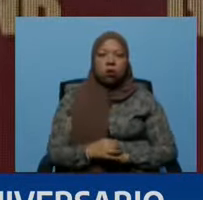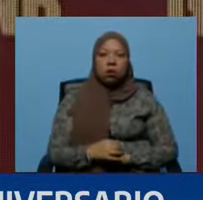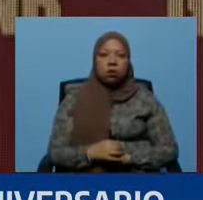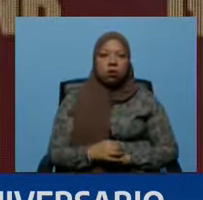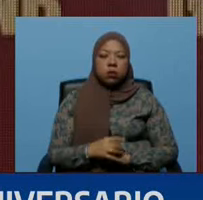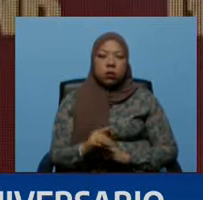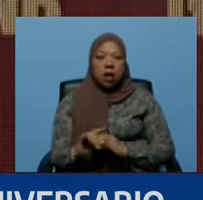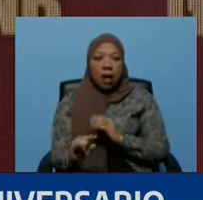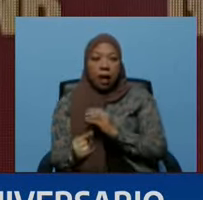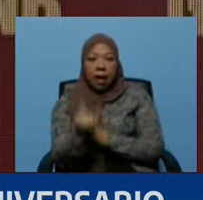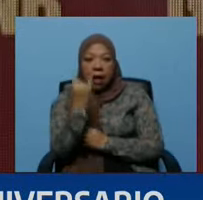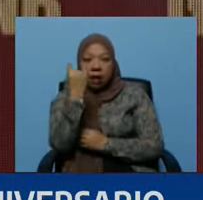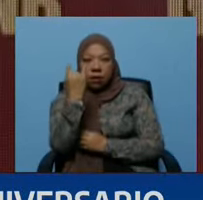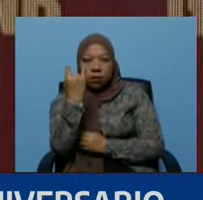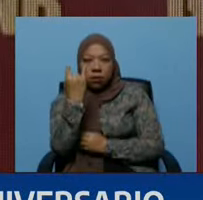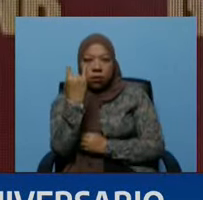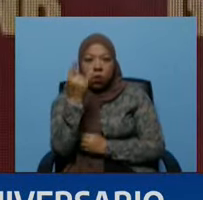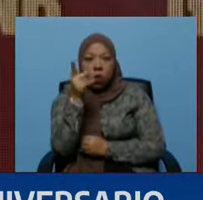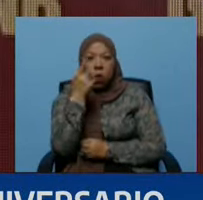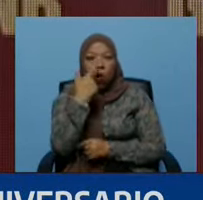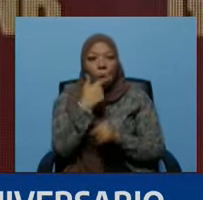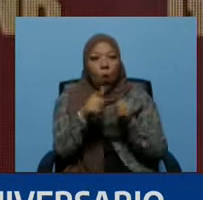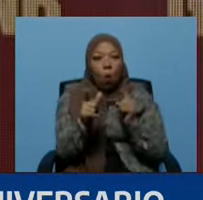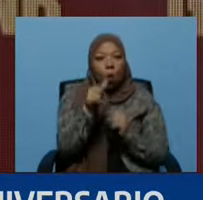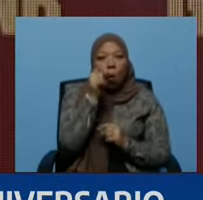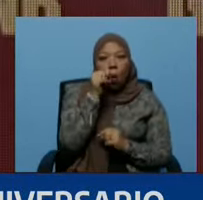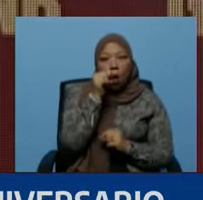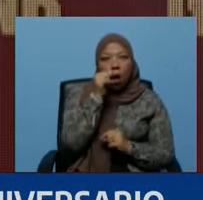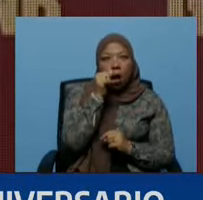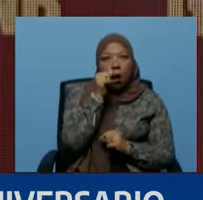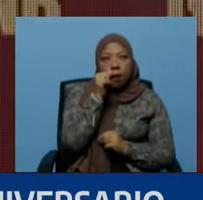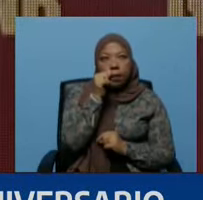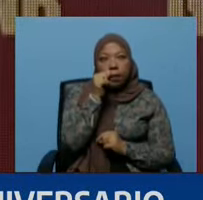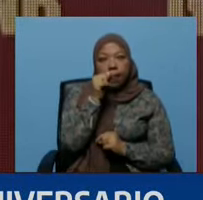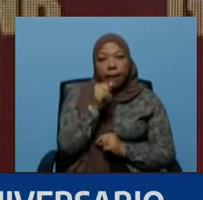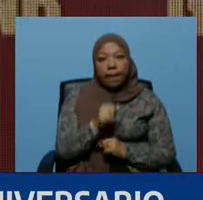para engañar a unos y a otros?